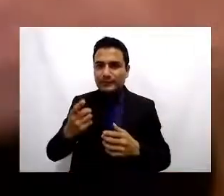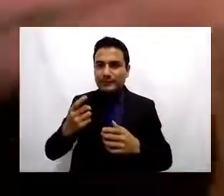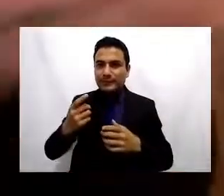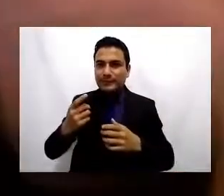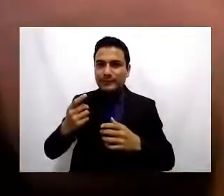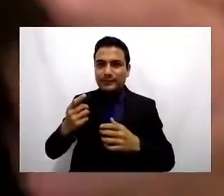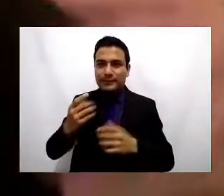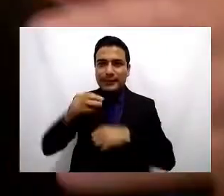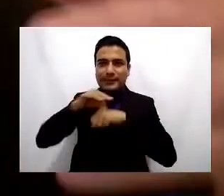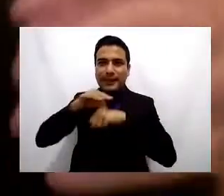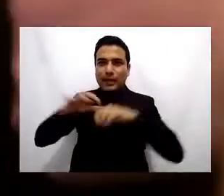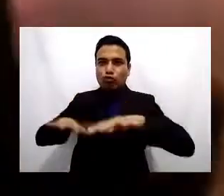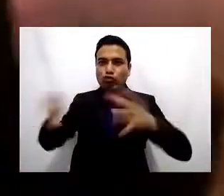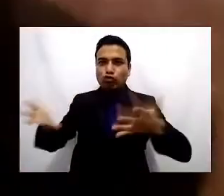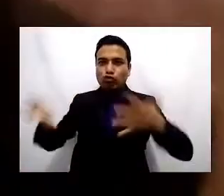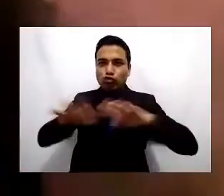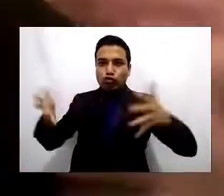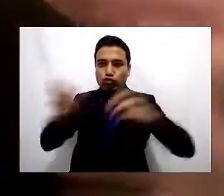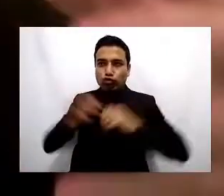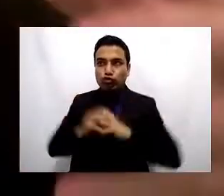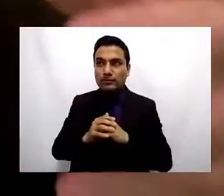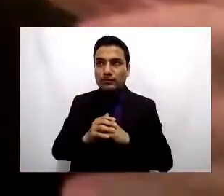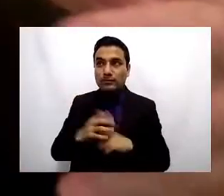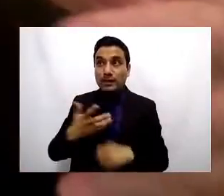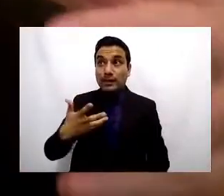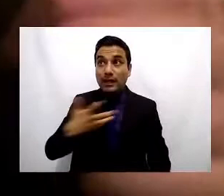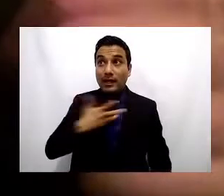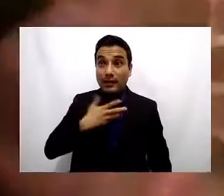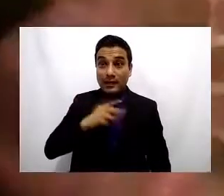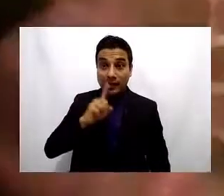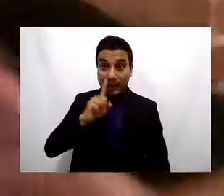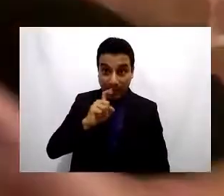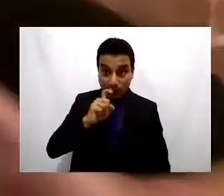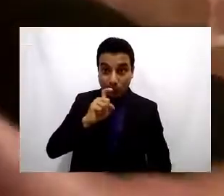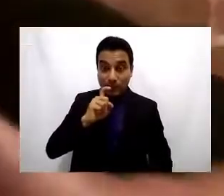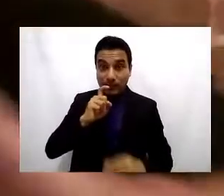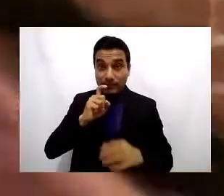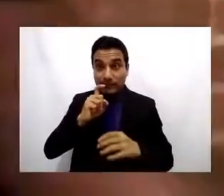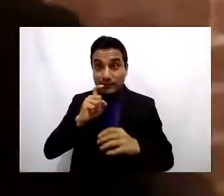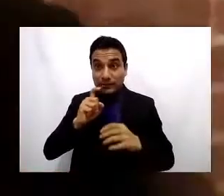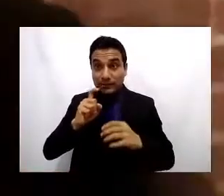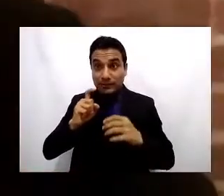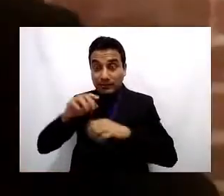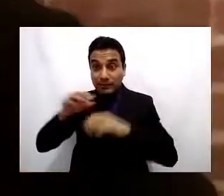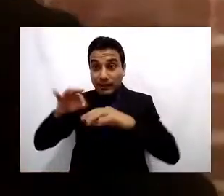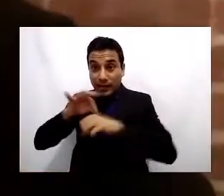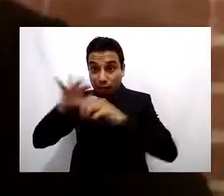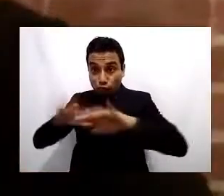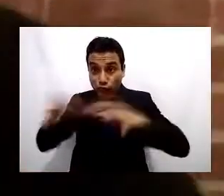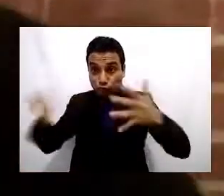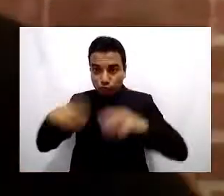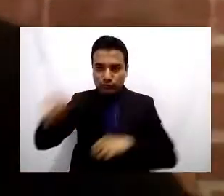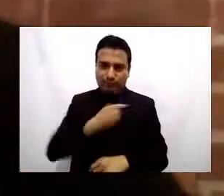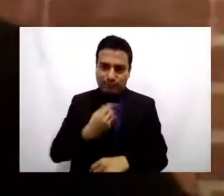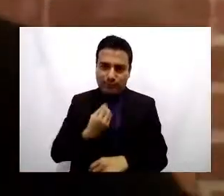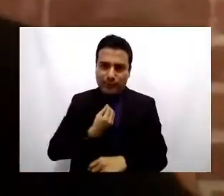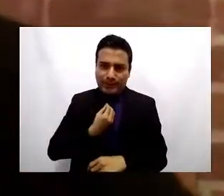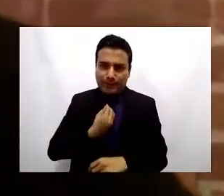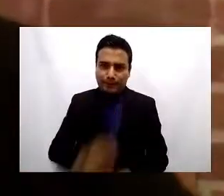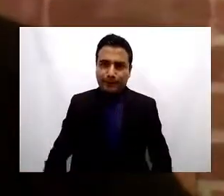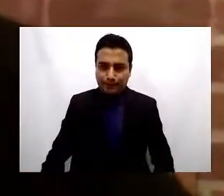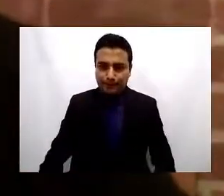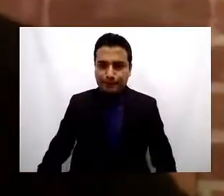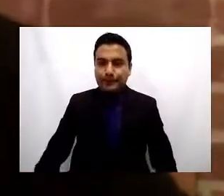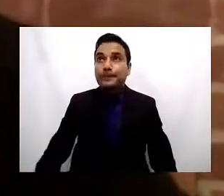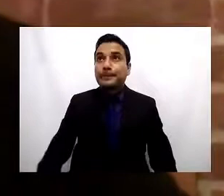agua donde mojarnos y carne donde comer, los argentinos en verano soportamos todo. Pero